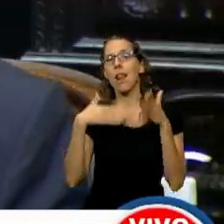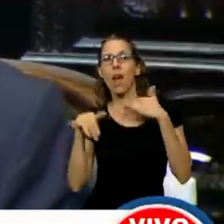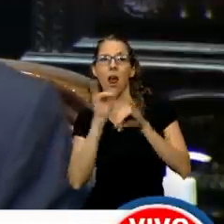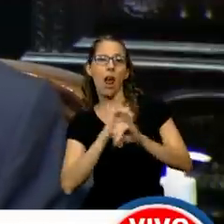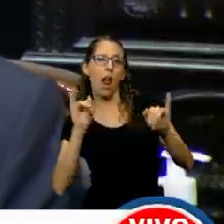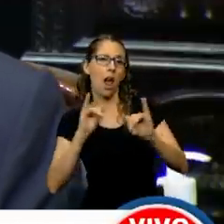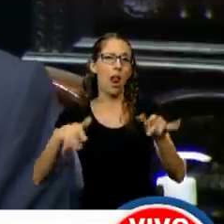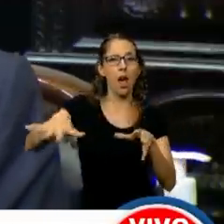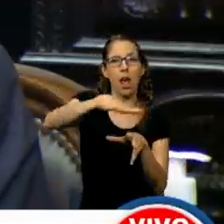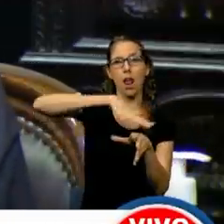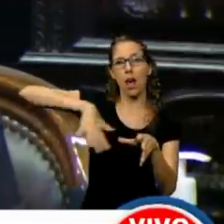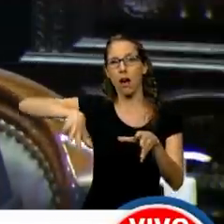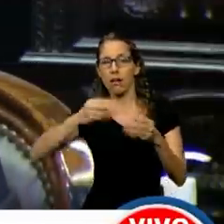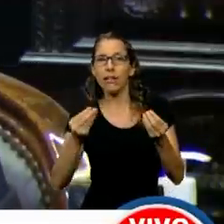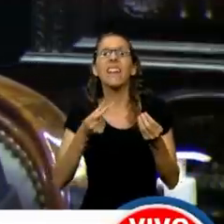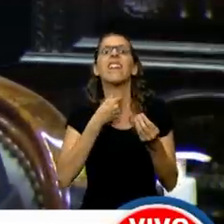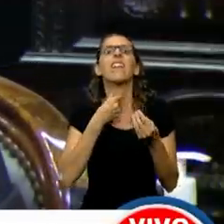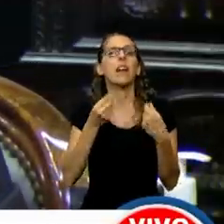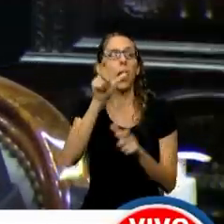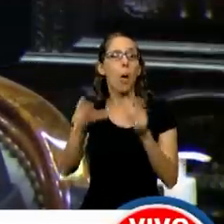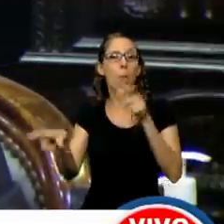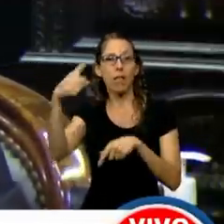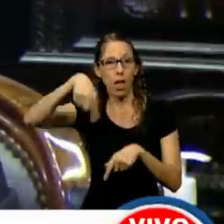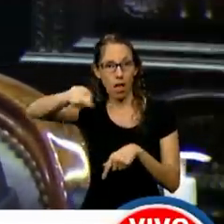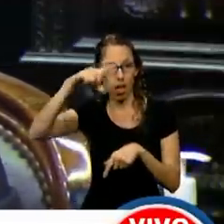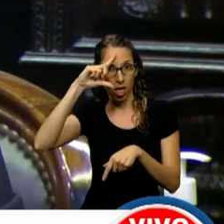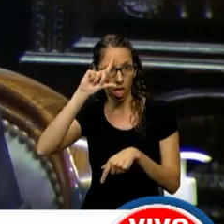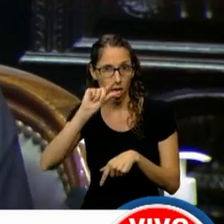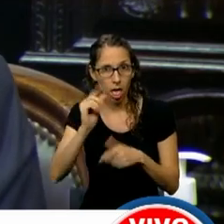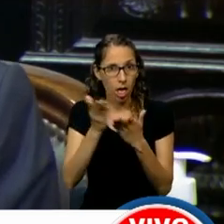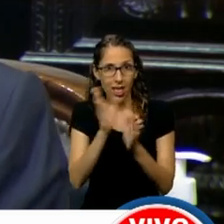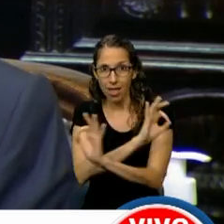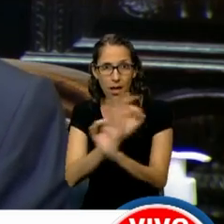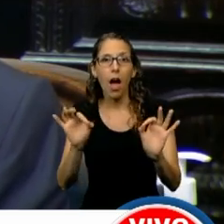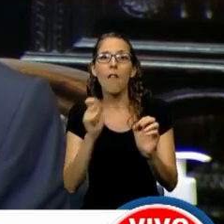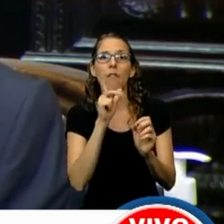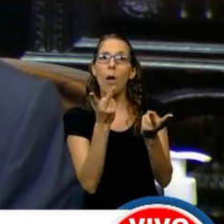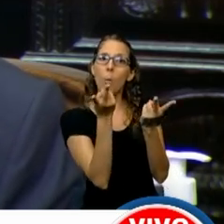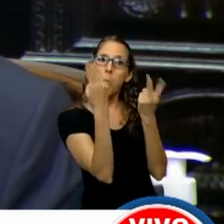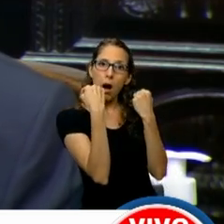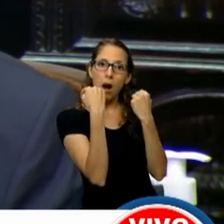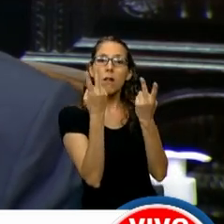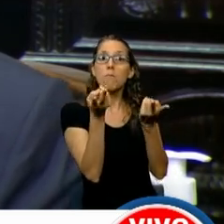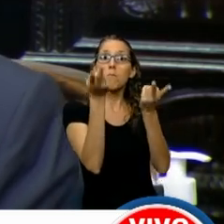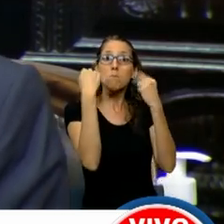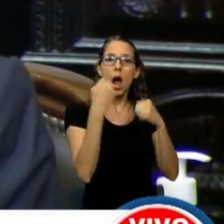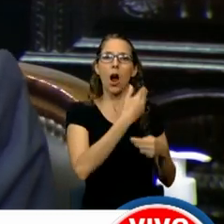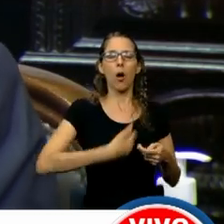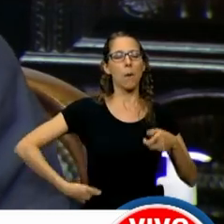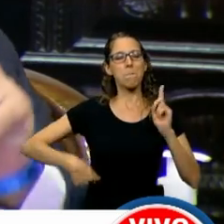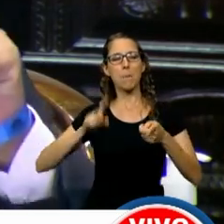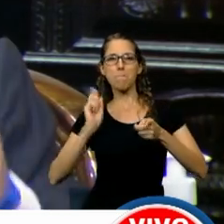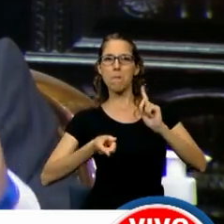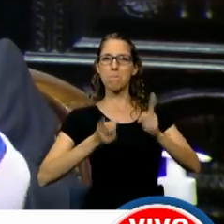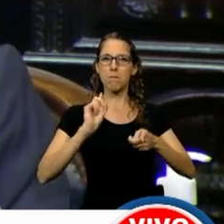barbarie quieren a la gente ignorante porque la ignorancia lleva a la sumisión y en la sumisión los populismos gobiernan